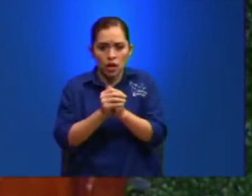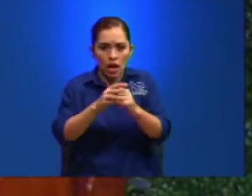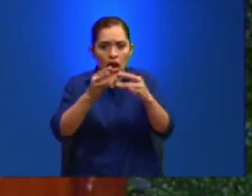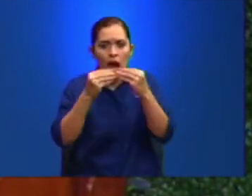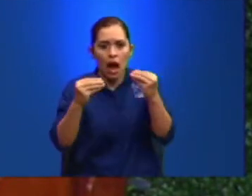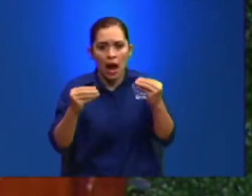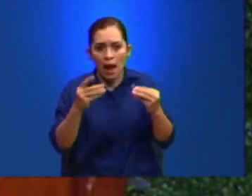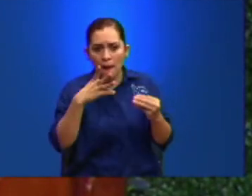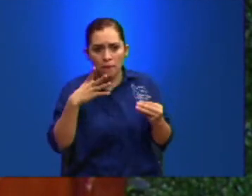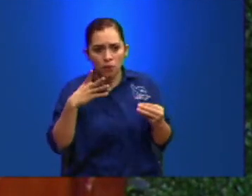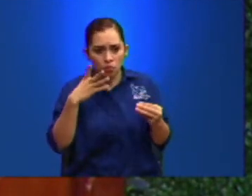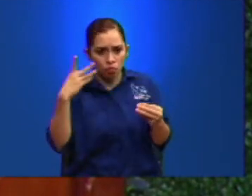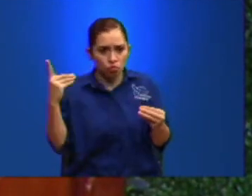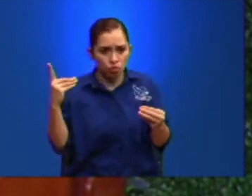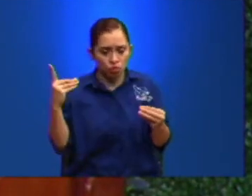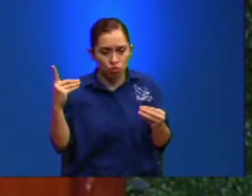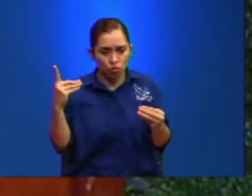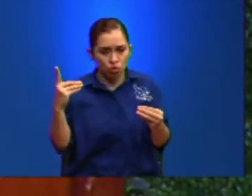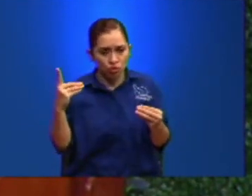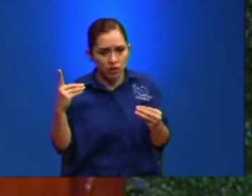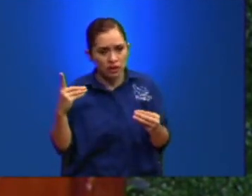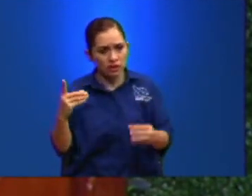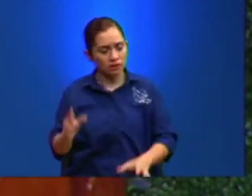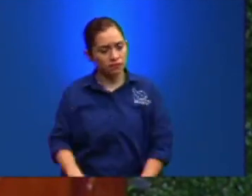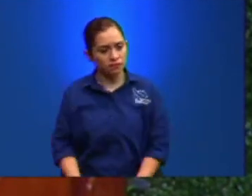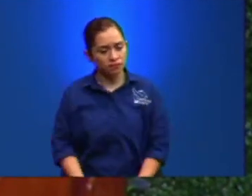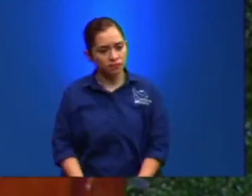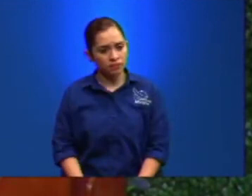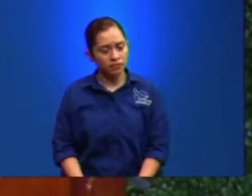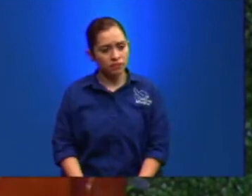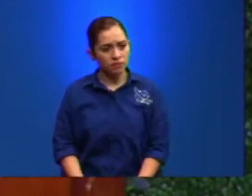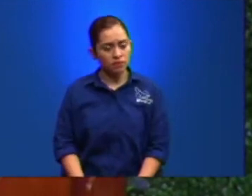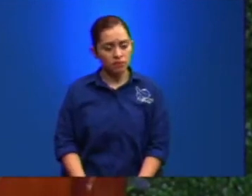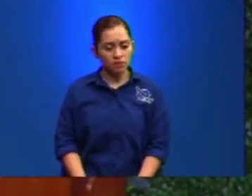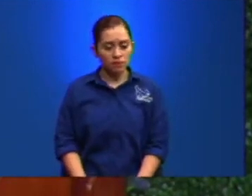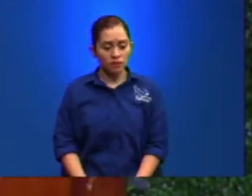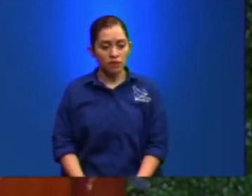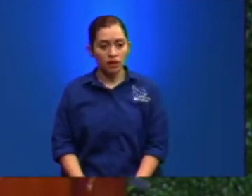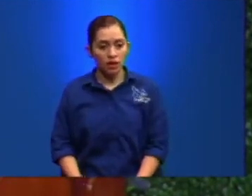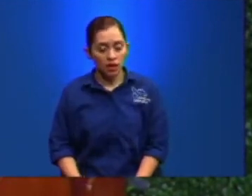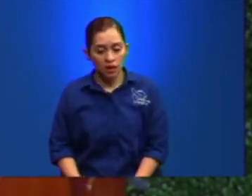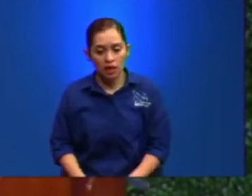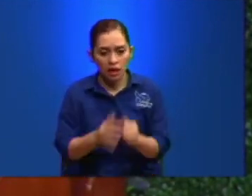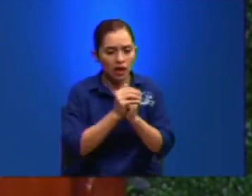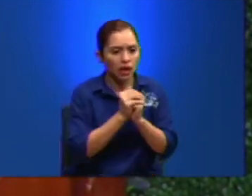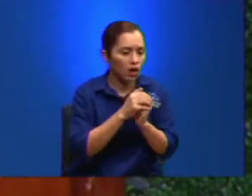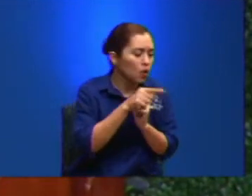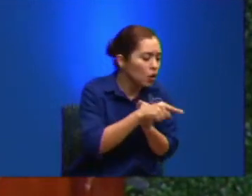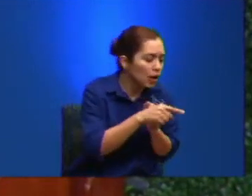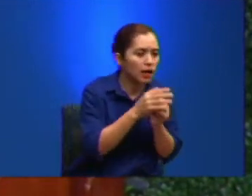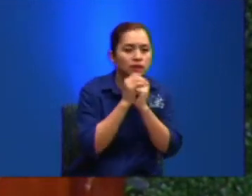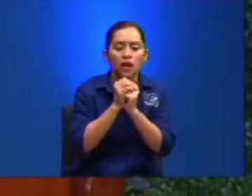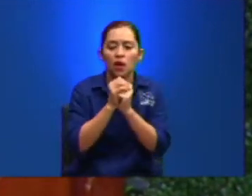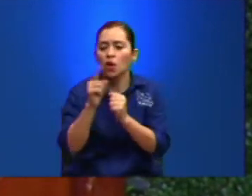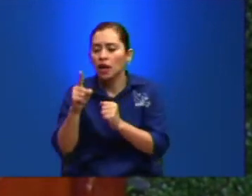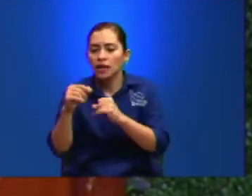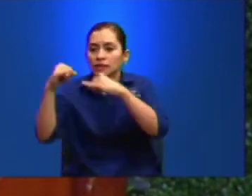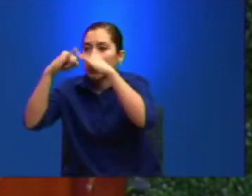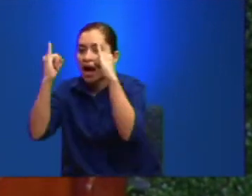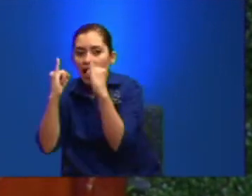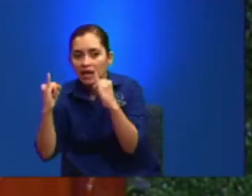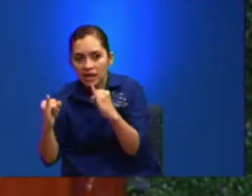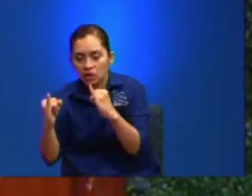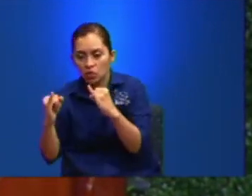esquipulas ya está metiendo en líos verdad que se hace en el gran los grandes gastos y todo